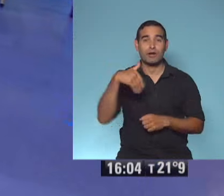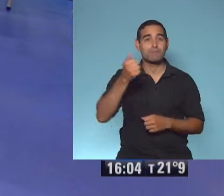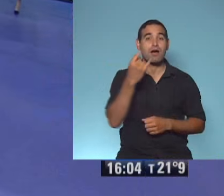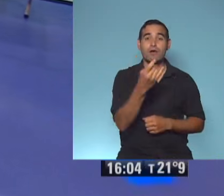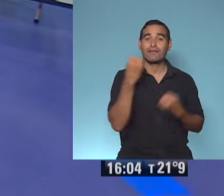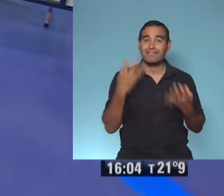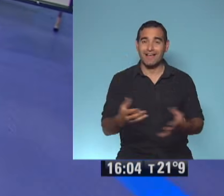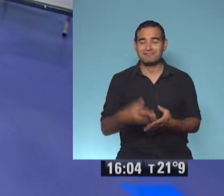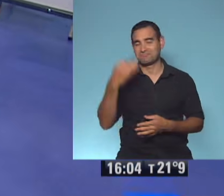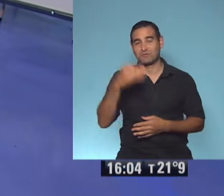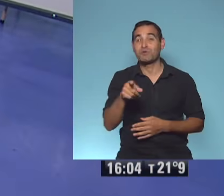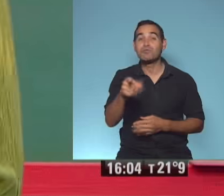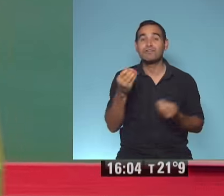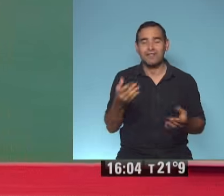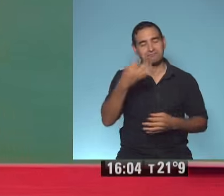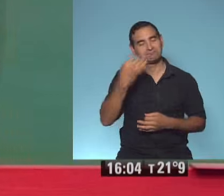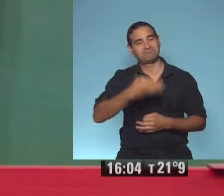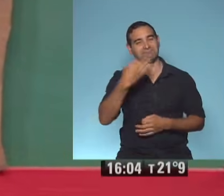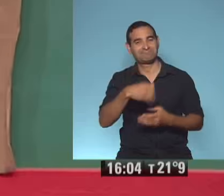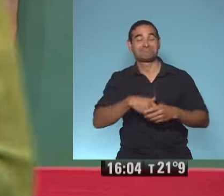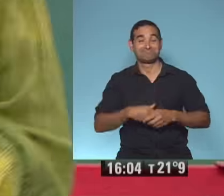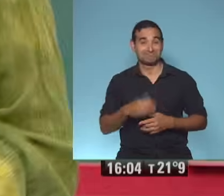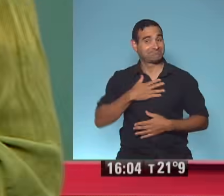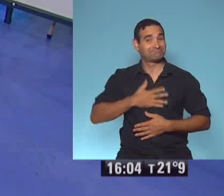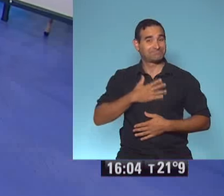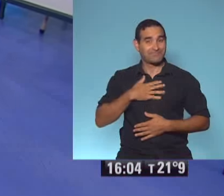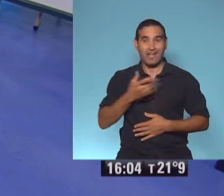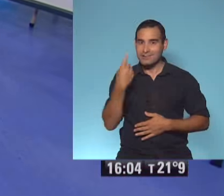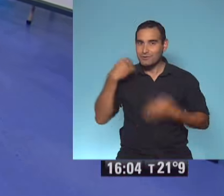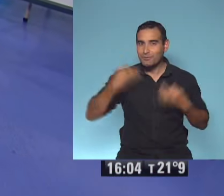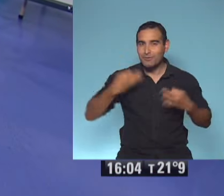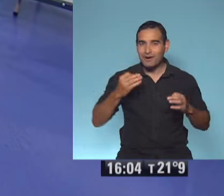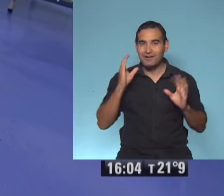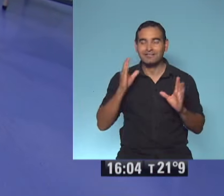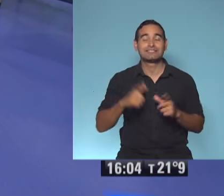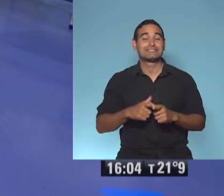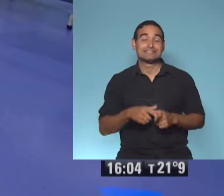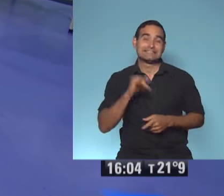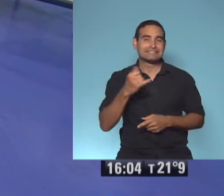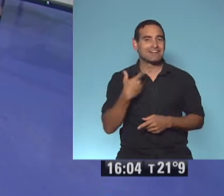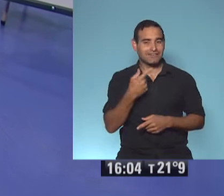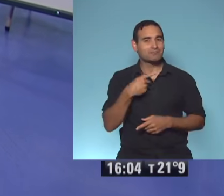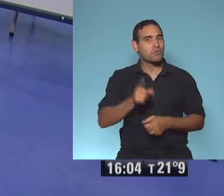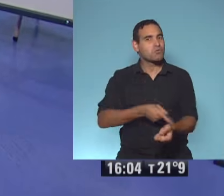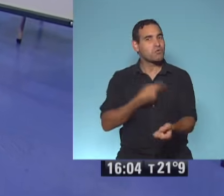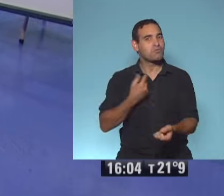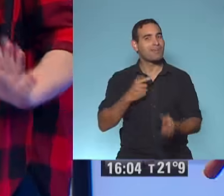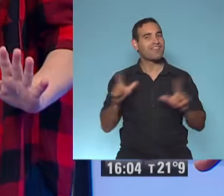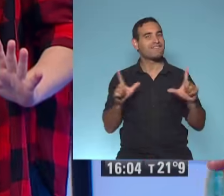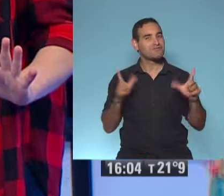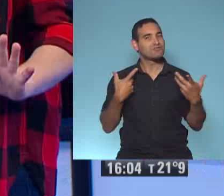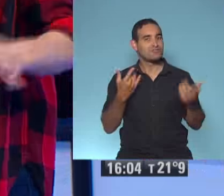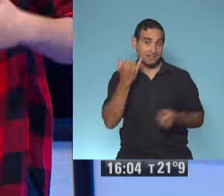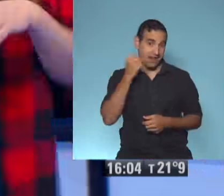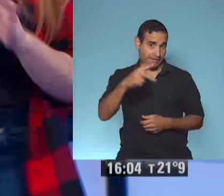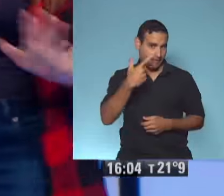les va? Bien, ¿cómo estás vos? Muy bien. Me alegro mucho. Qué bien la pasamos ayer. Casi me estoy acostumbrando a estar en la tele. Ah, ya tercer